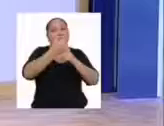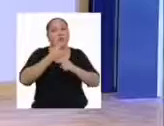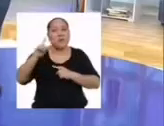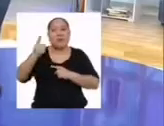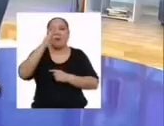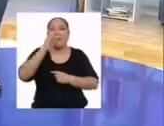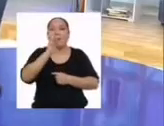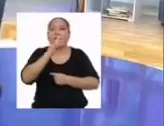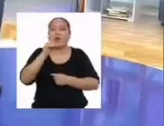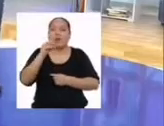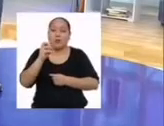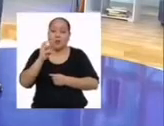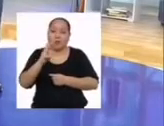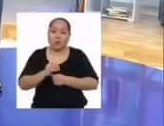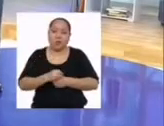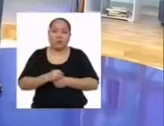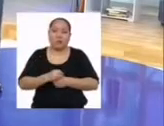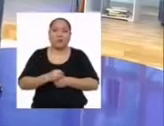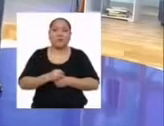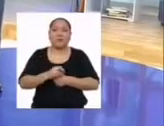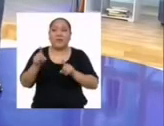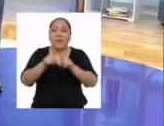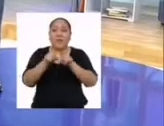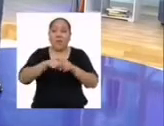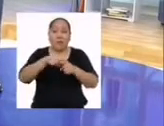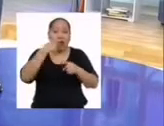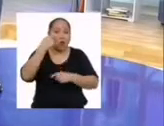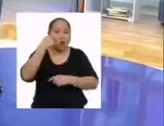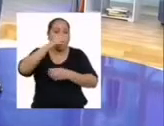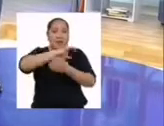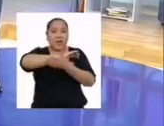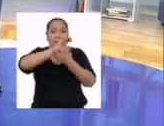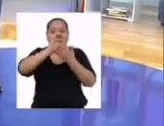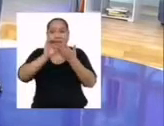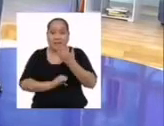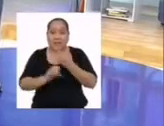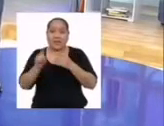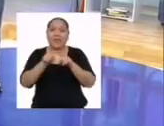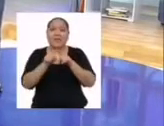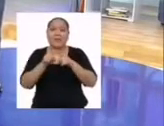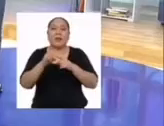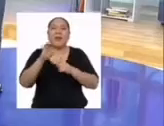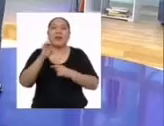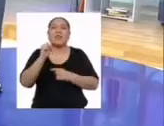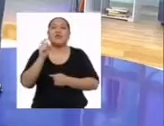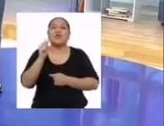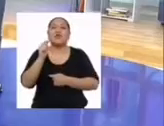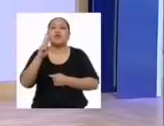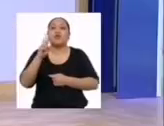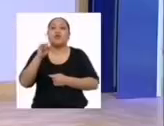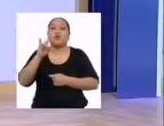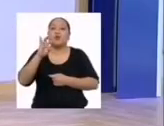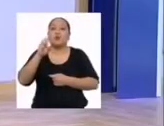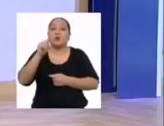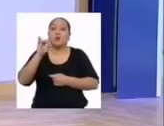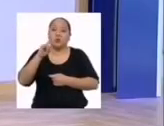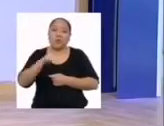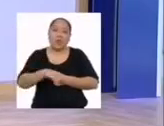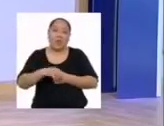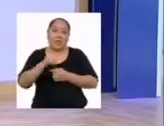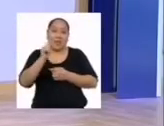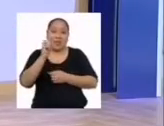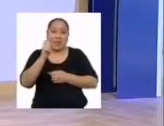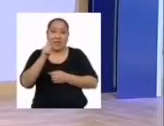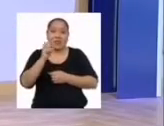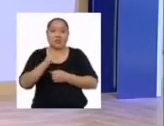borrador. Además, hemos conocido las características y la estructura de los textos expositivos. Yo me siento